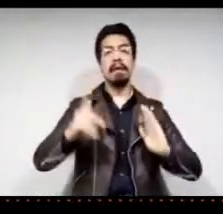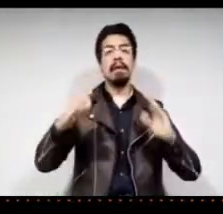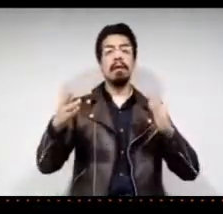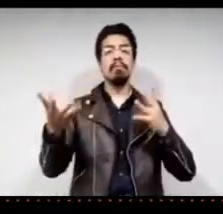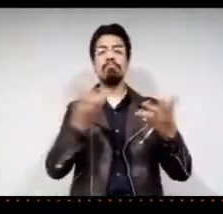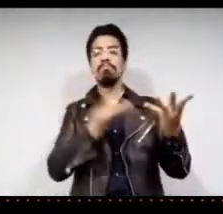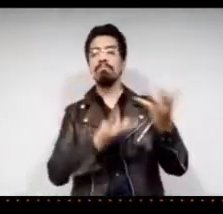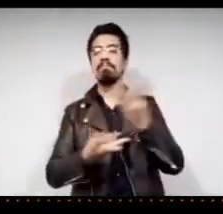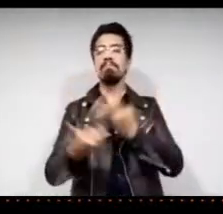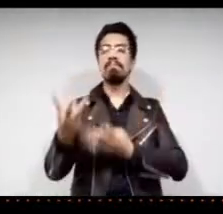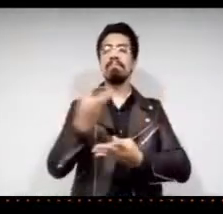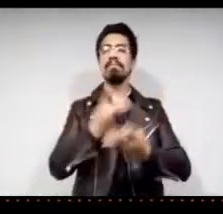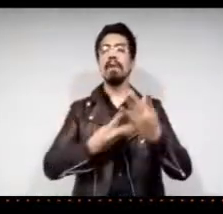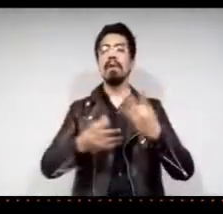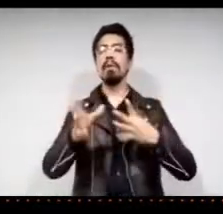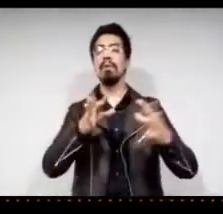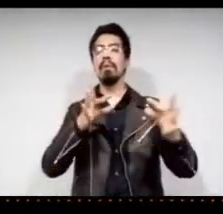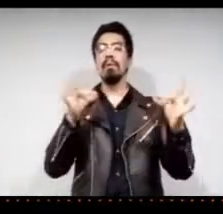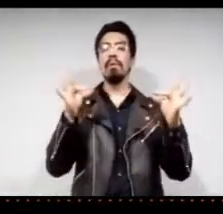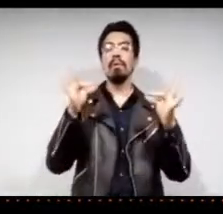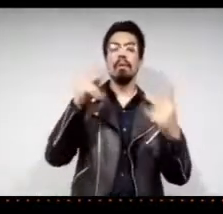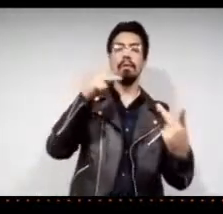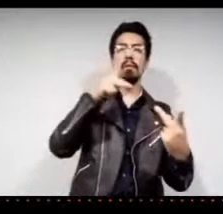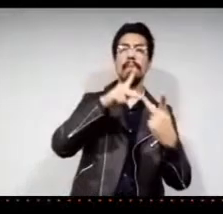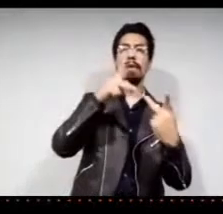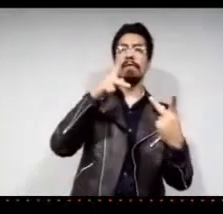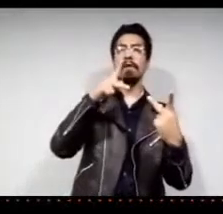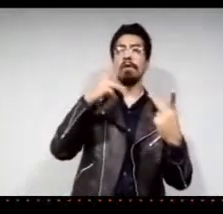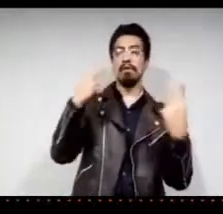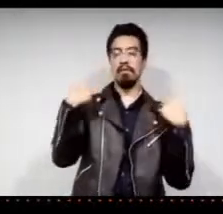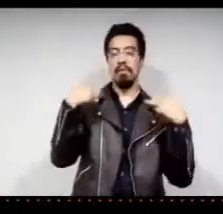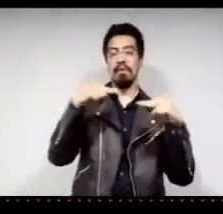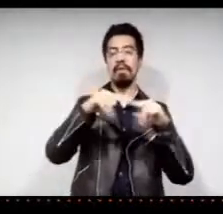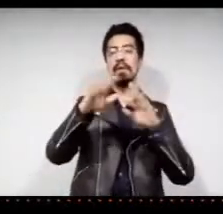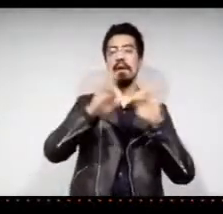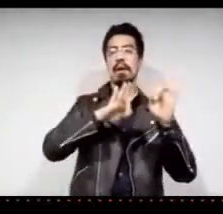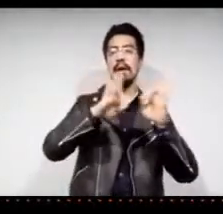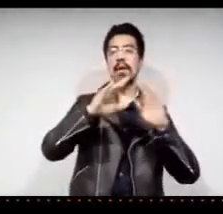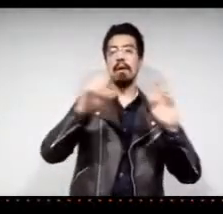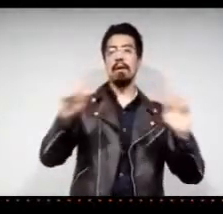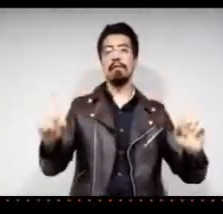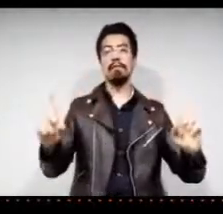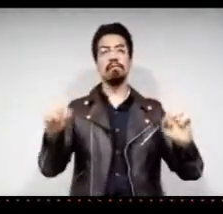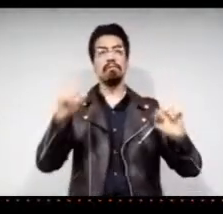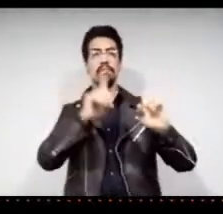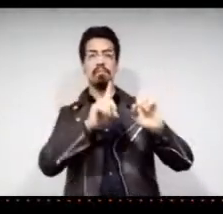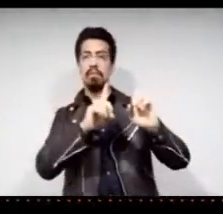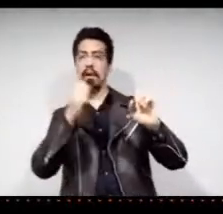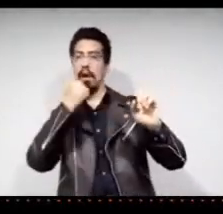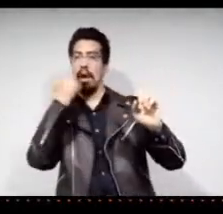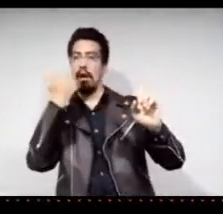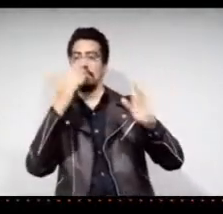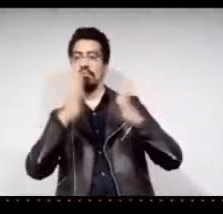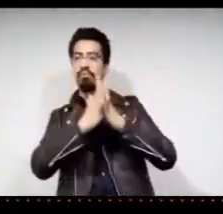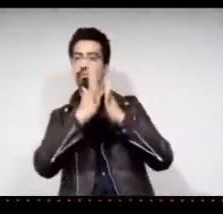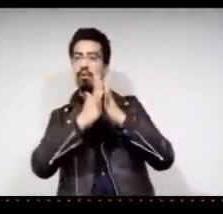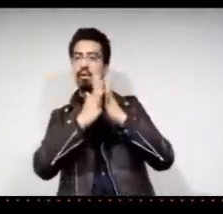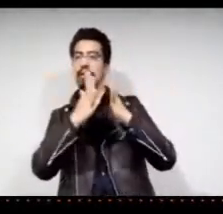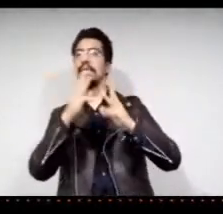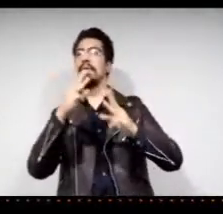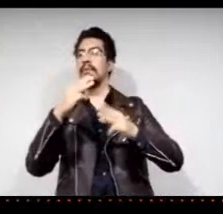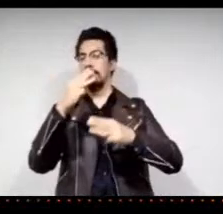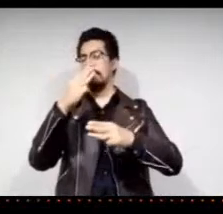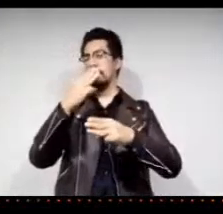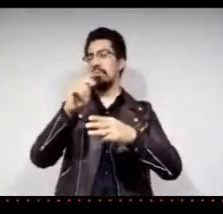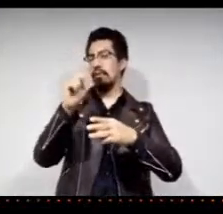lo que vamos a hacer como docente, pero lograr este involucramiento y participación de los alumnos con todas estas